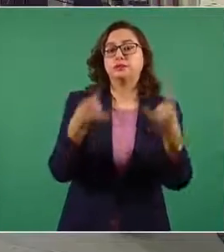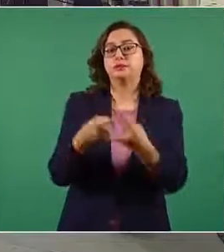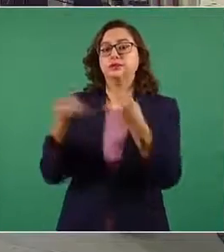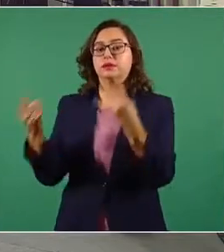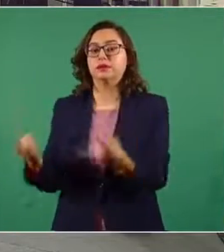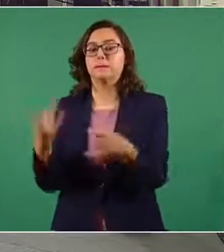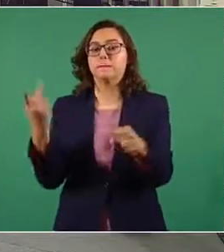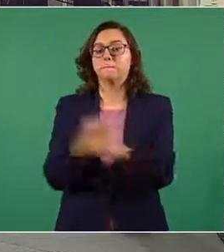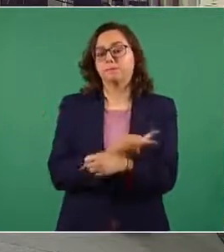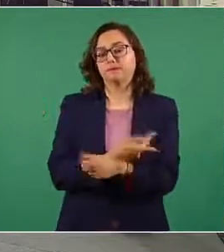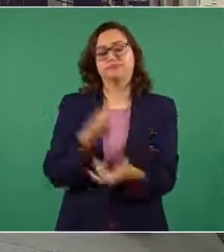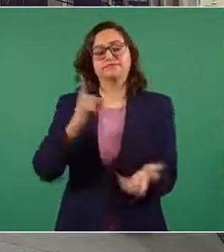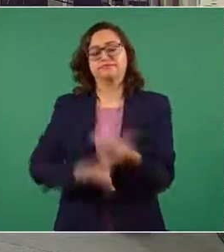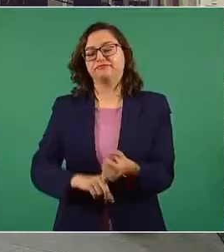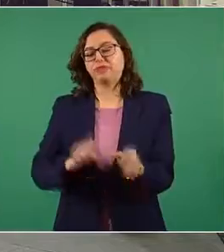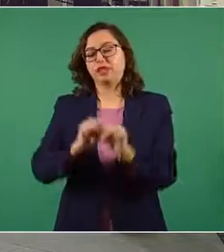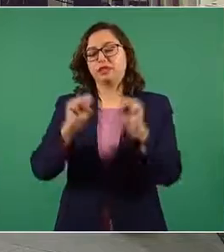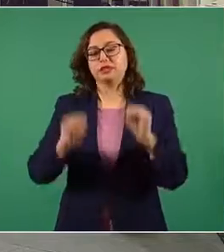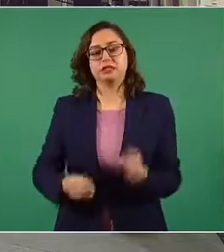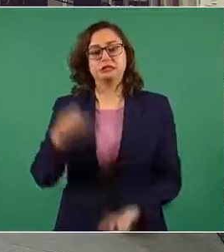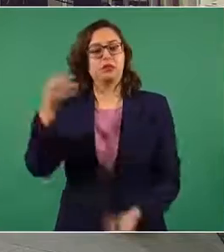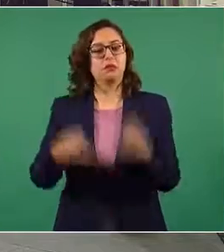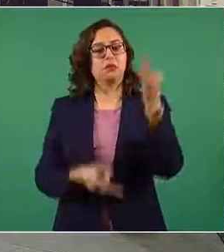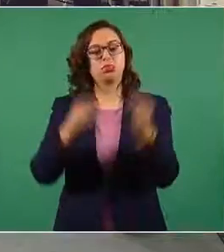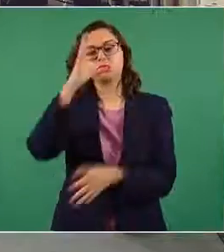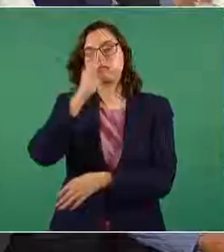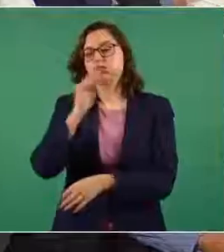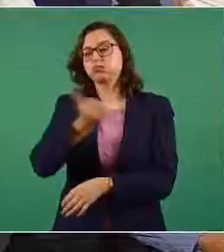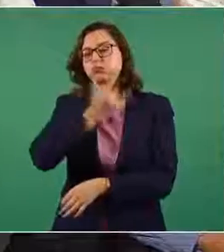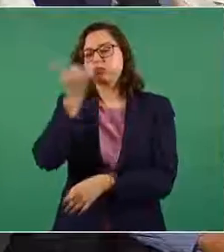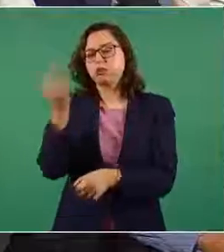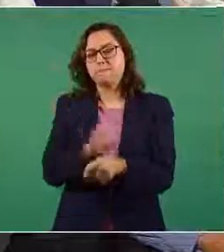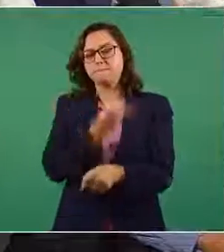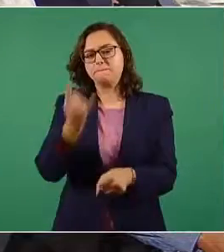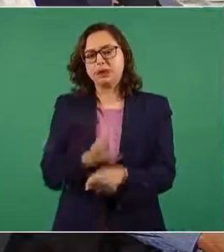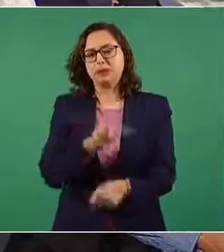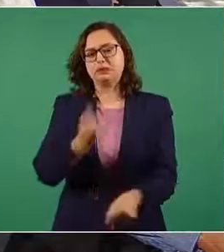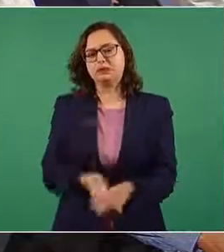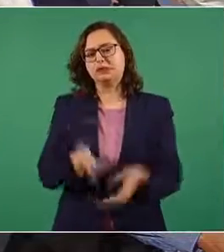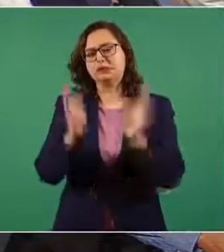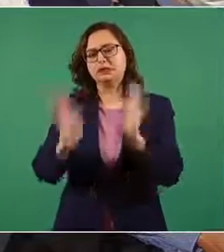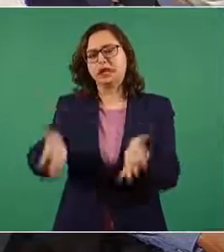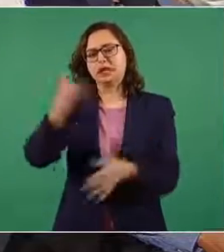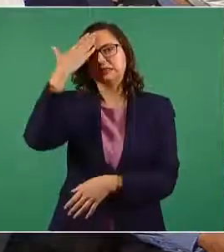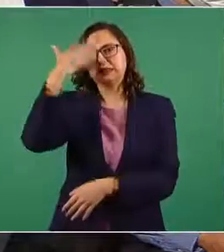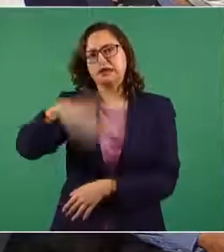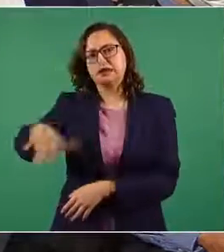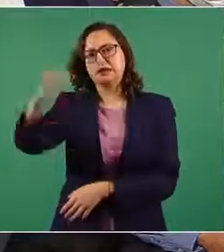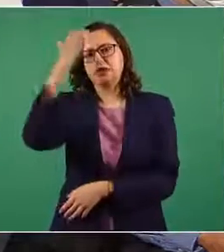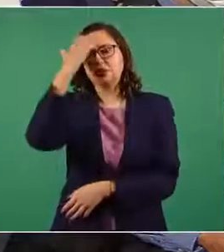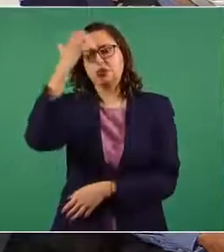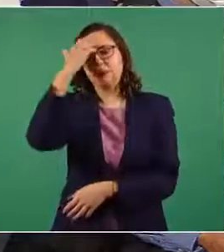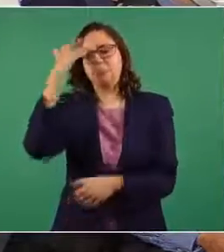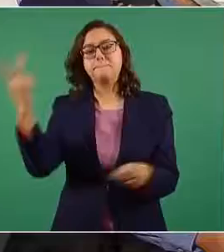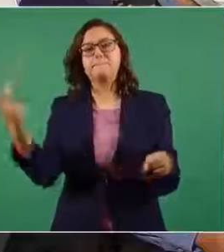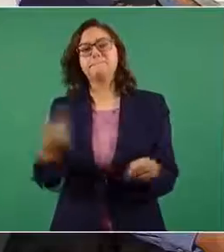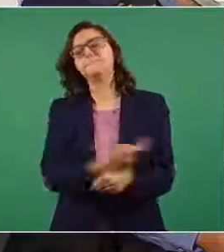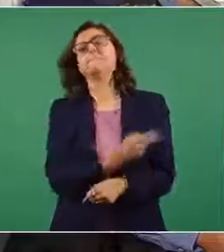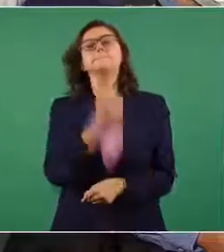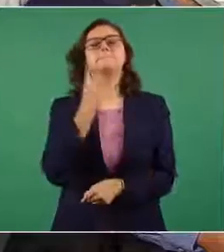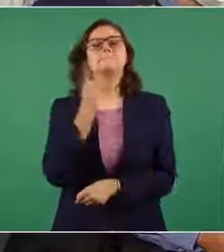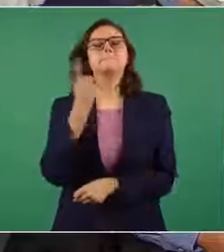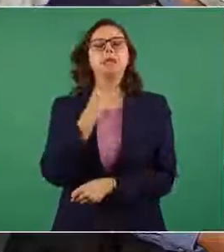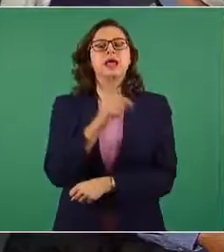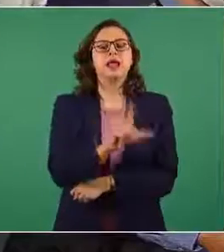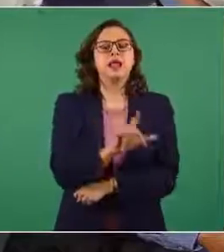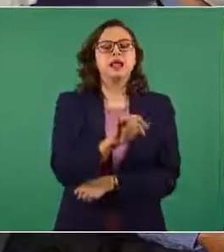sistema judicial bastante deficiente y todo esto que ya se ha mencionado. El tema de la diputada Liliana Goyas,